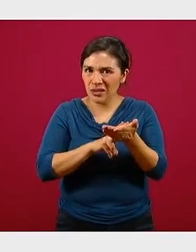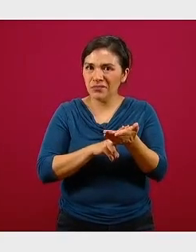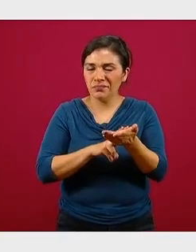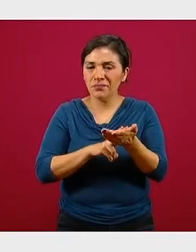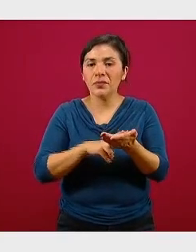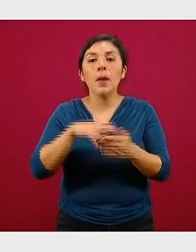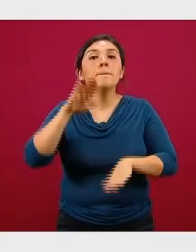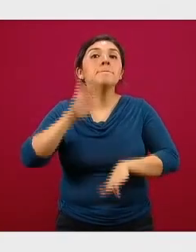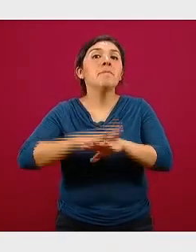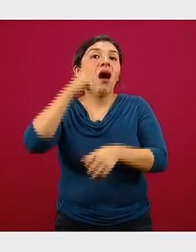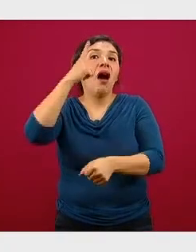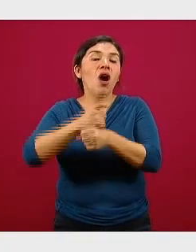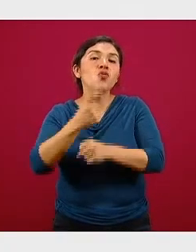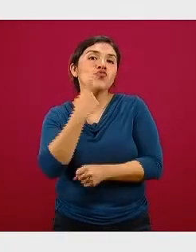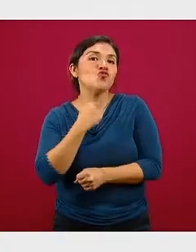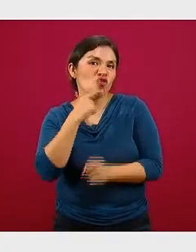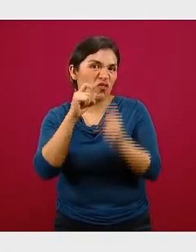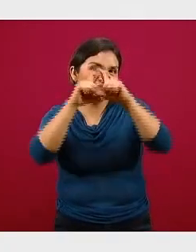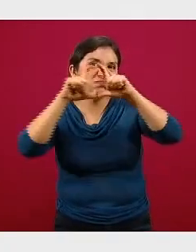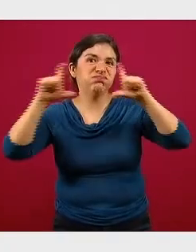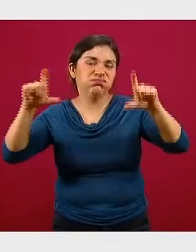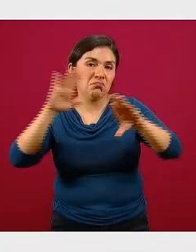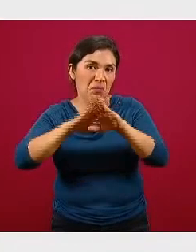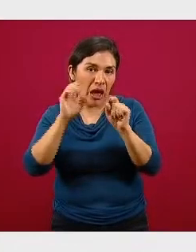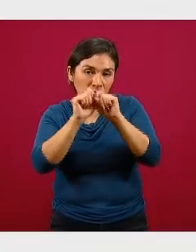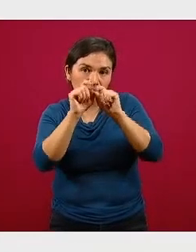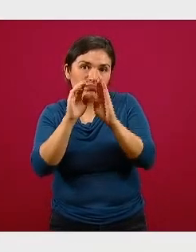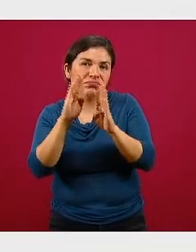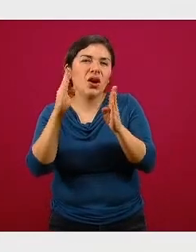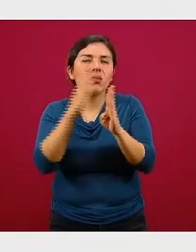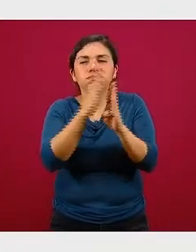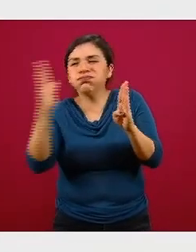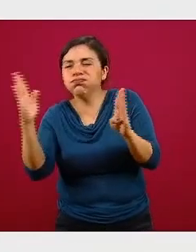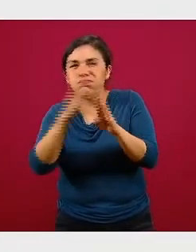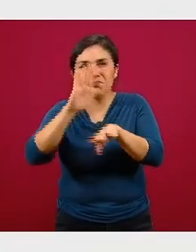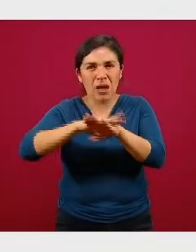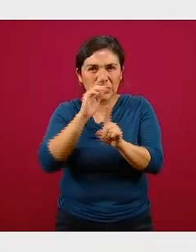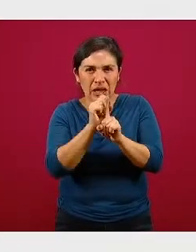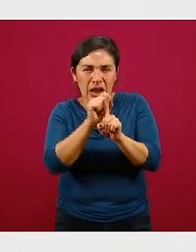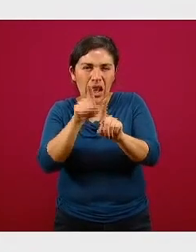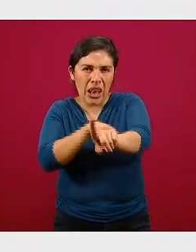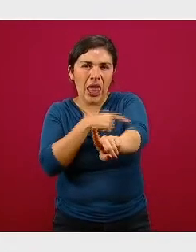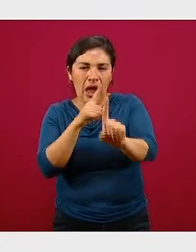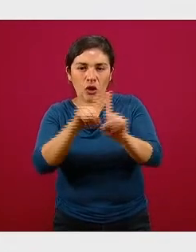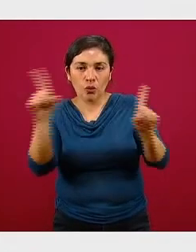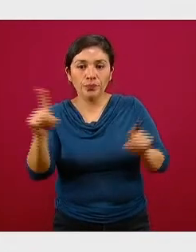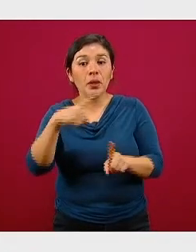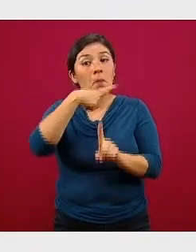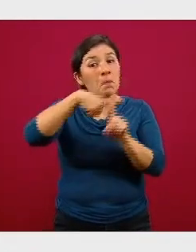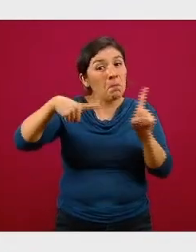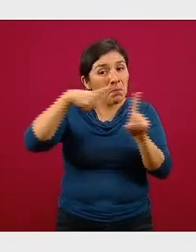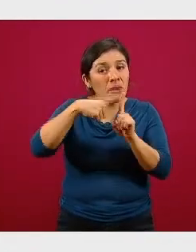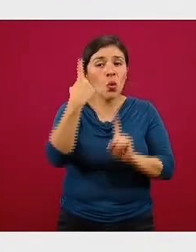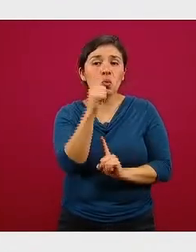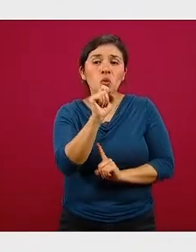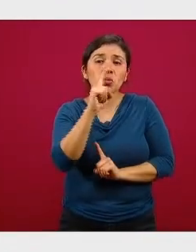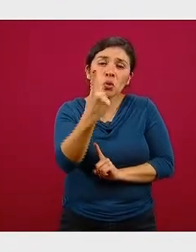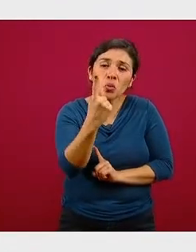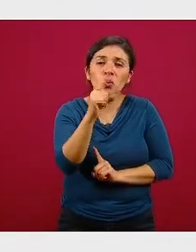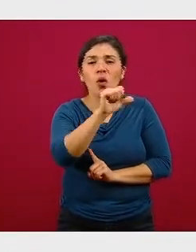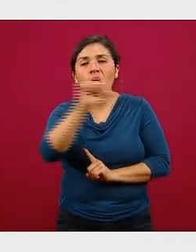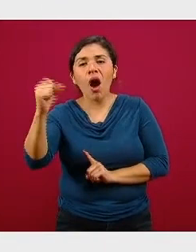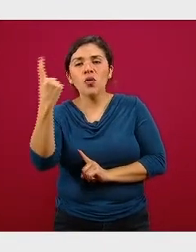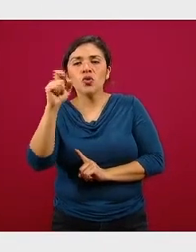el riesgo epidémico máximo. Un nivel medio es de 1.1 a 1.5, una